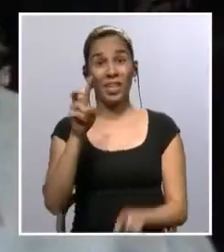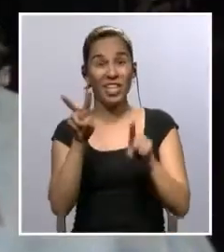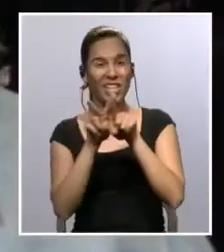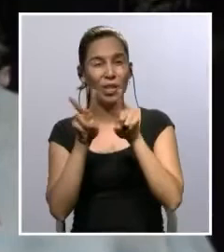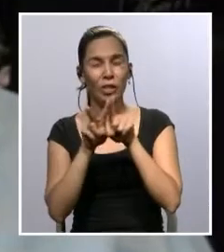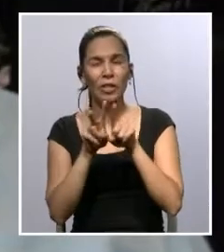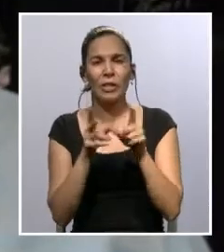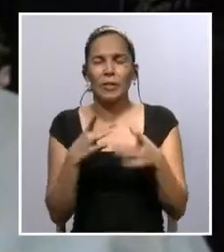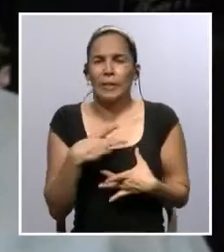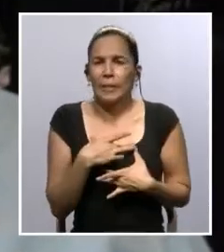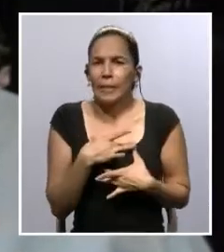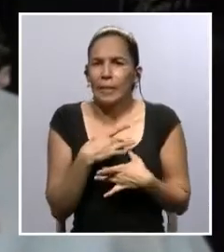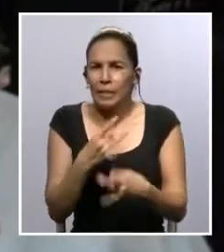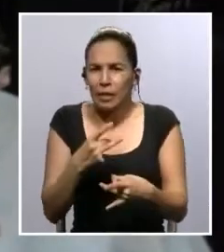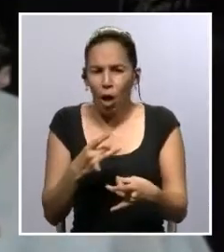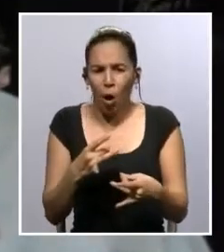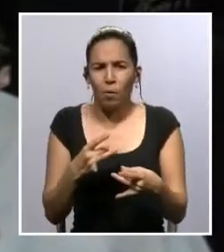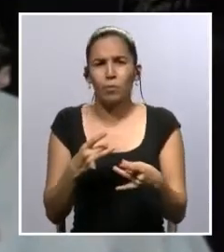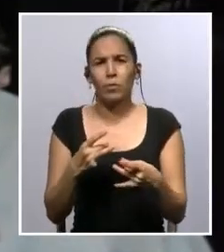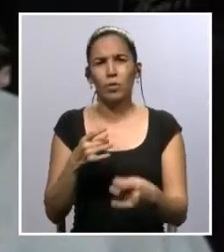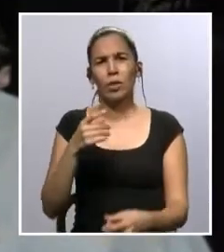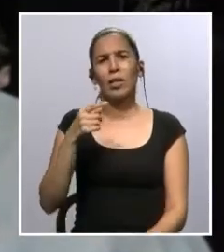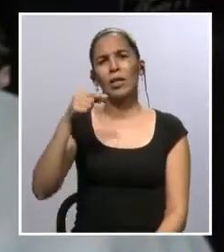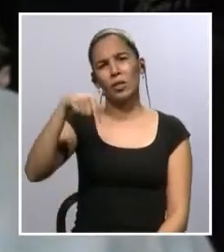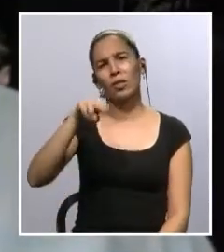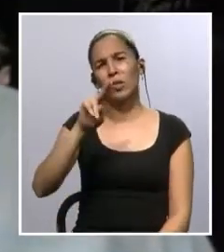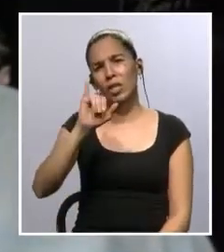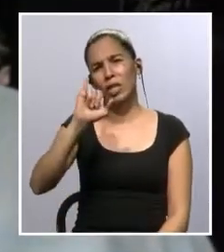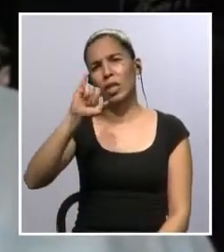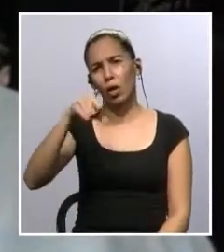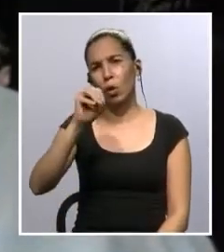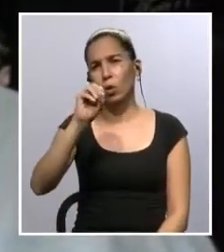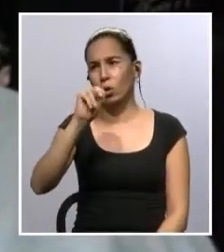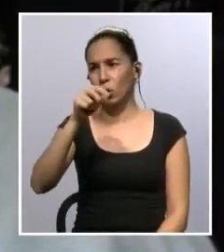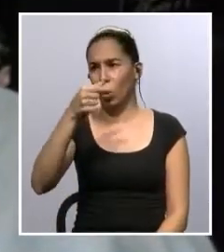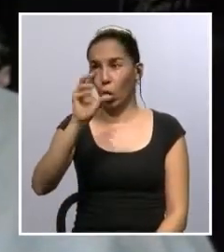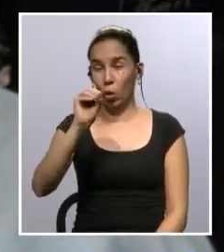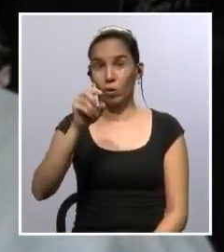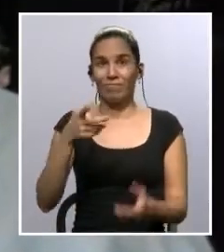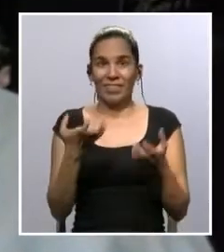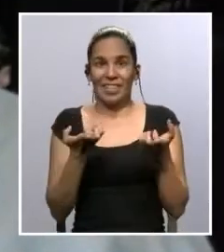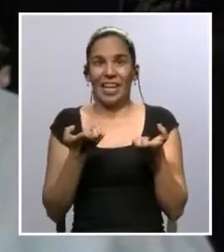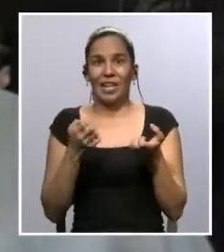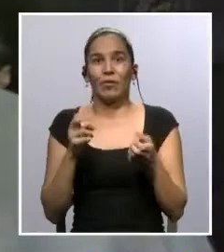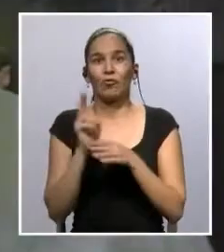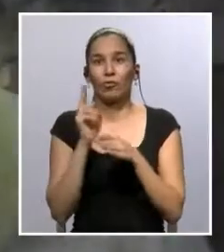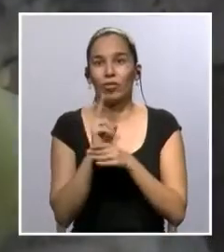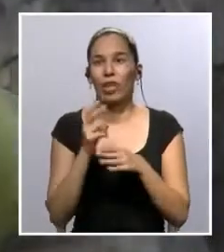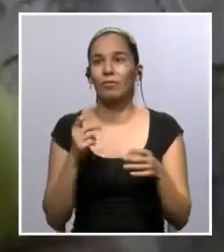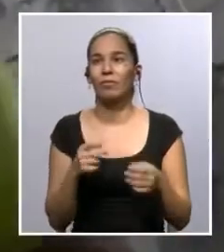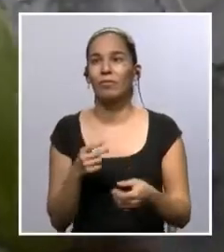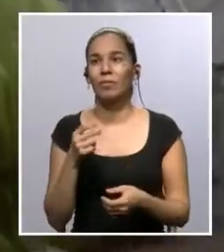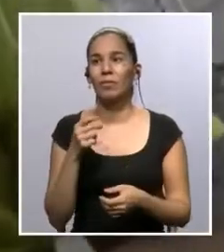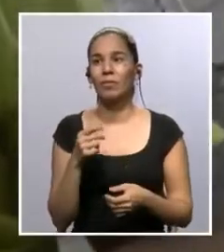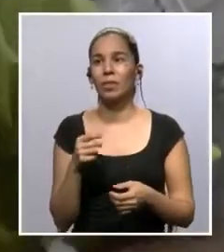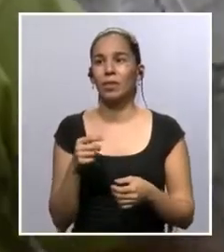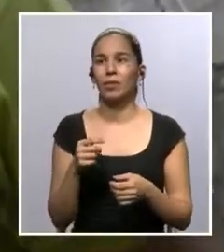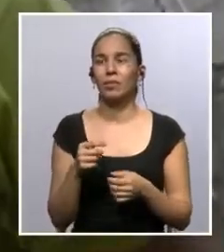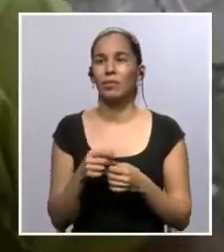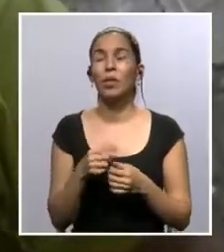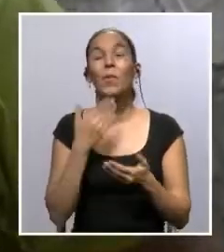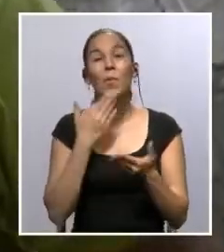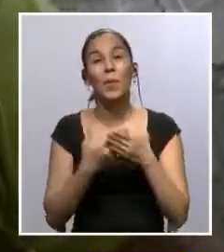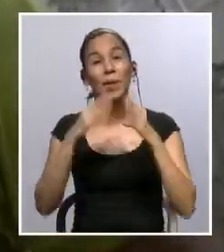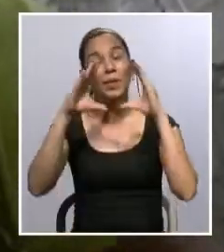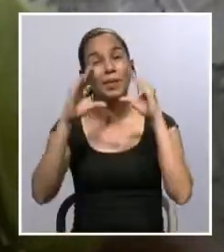en rescatar el instrumento musical llamado quijongo. Escuchemos y veamos a Kevin Caravaca. Bueno, buenas